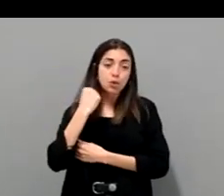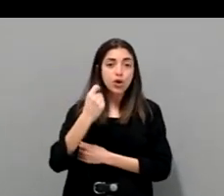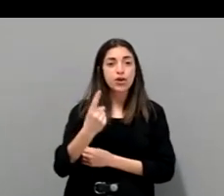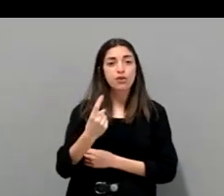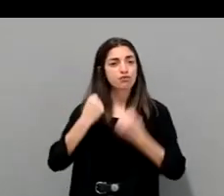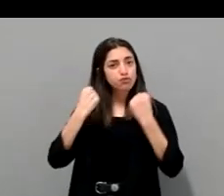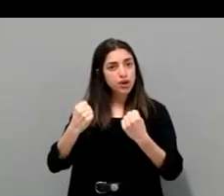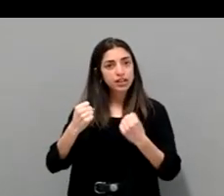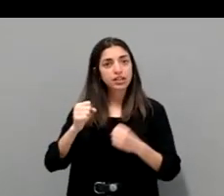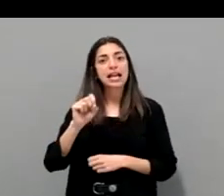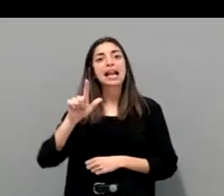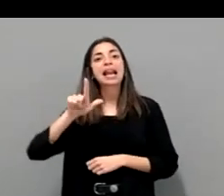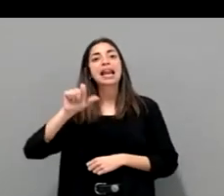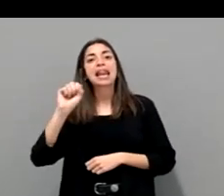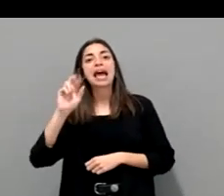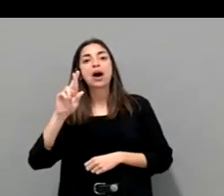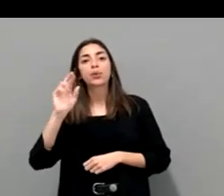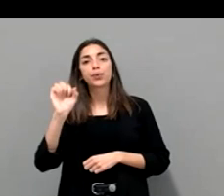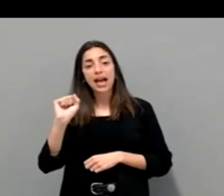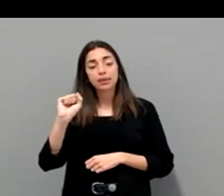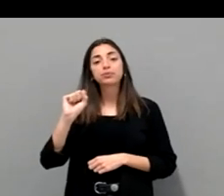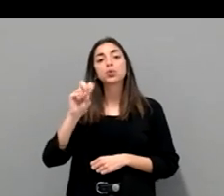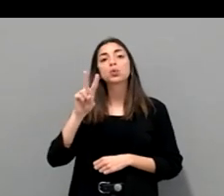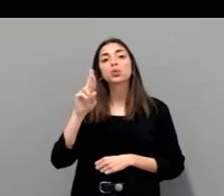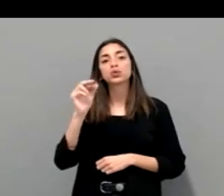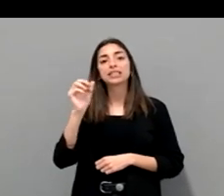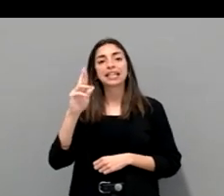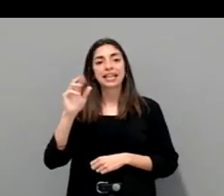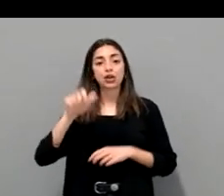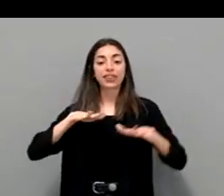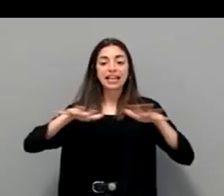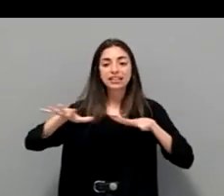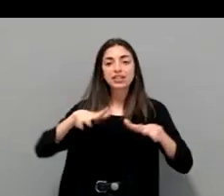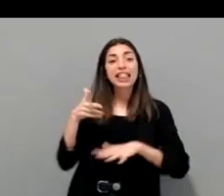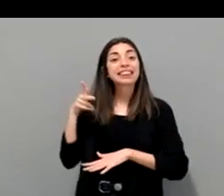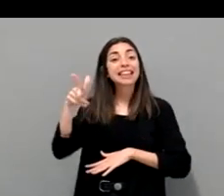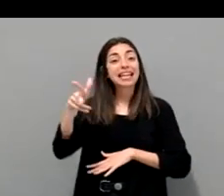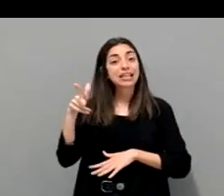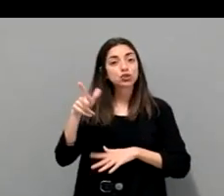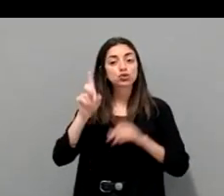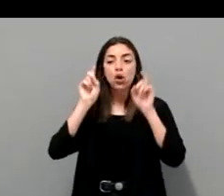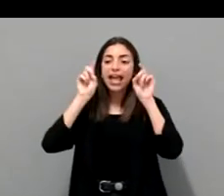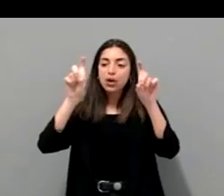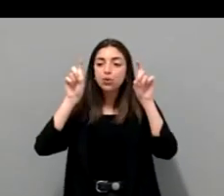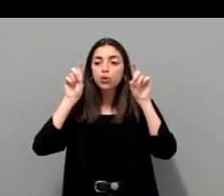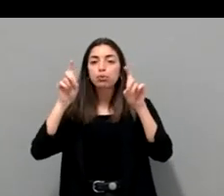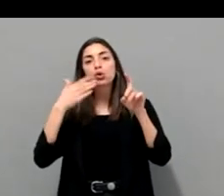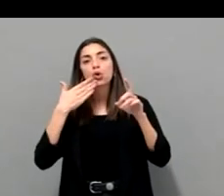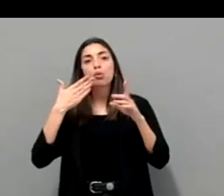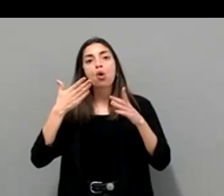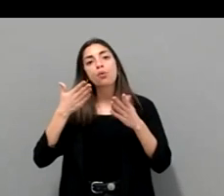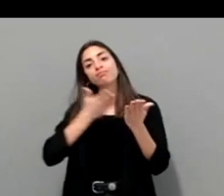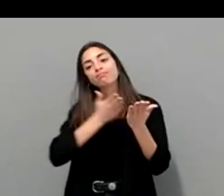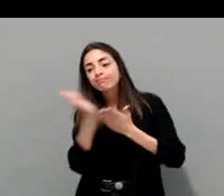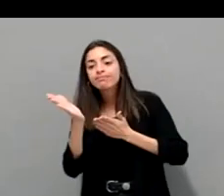Laura Utrero Rico, activista por el derecho a la educación como vía de inclusión social